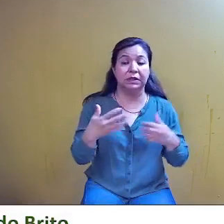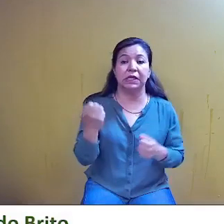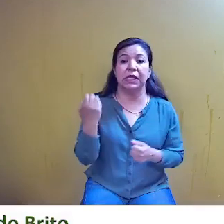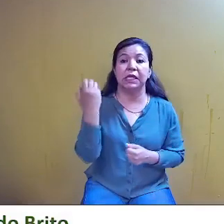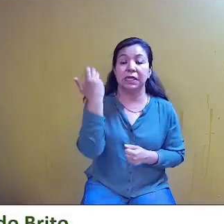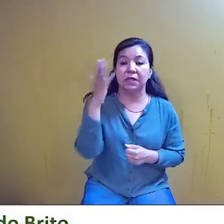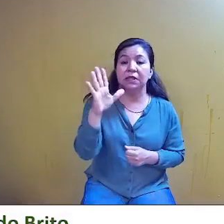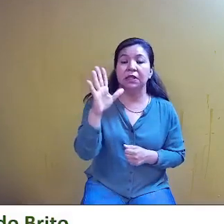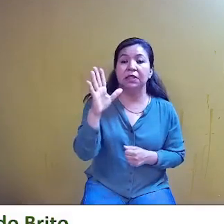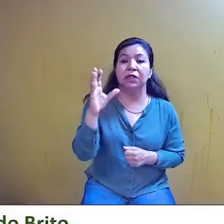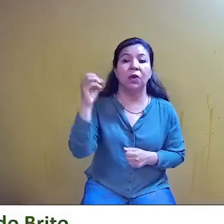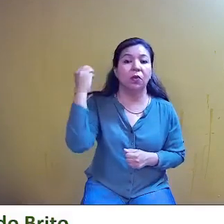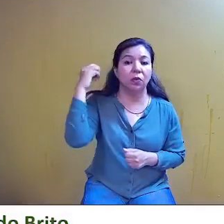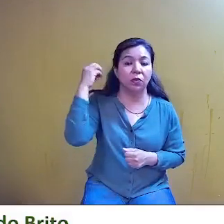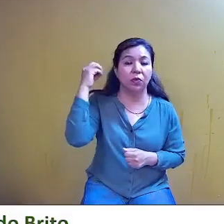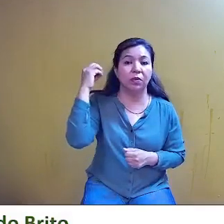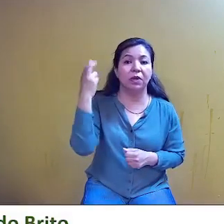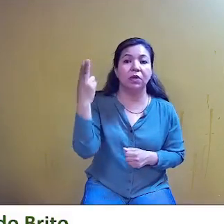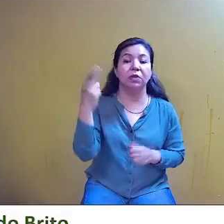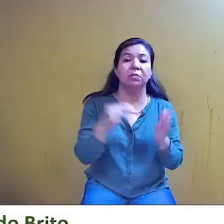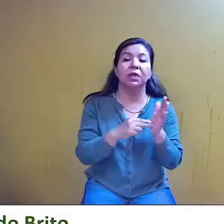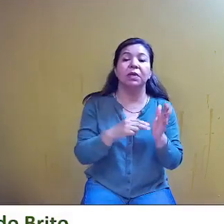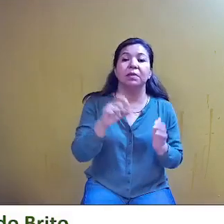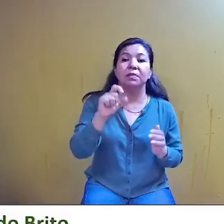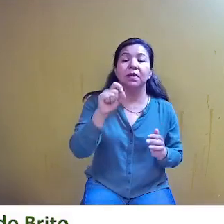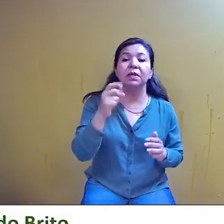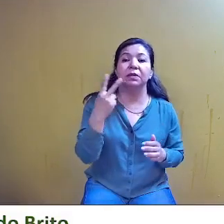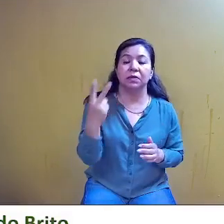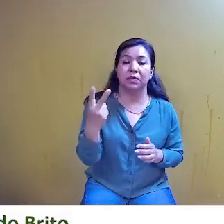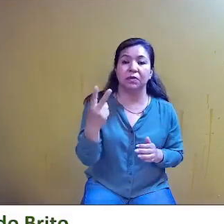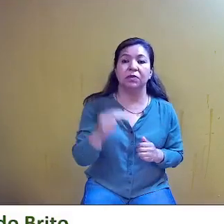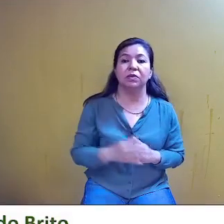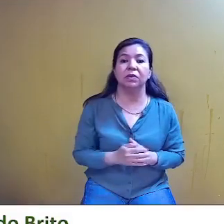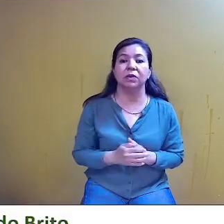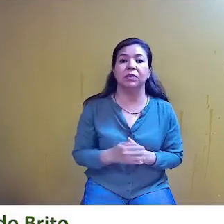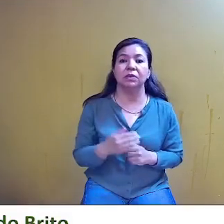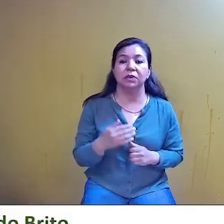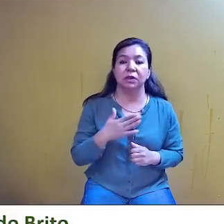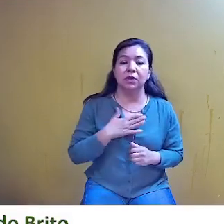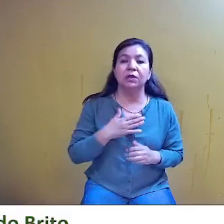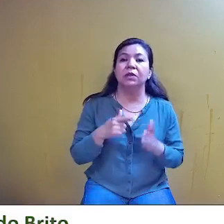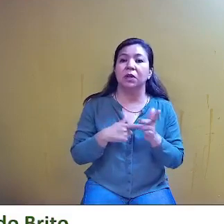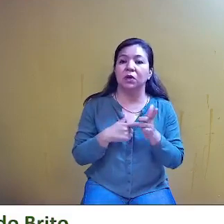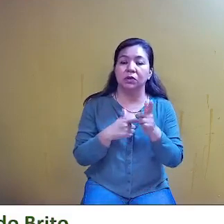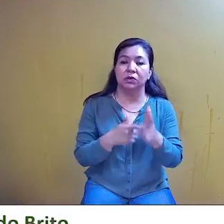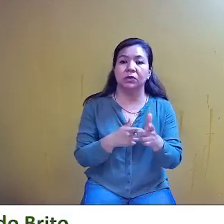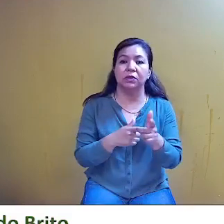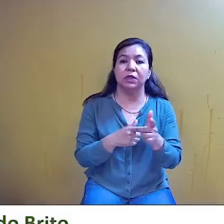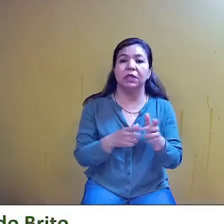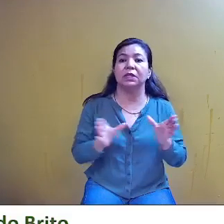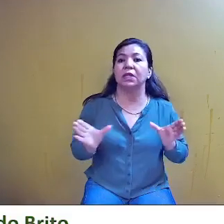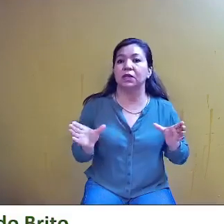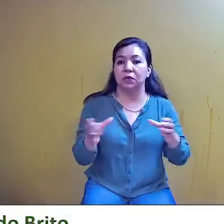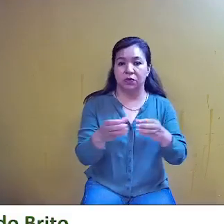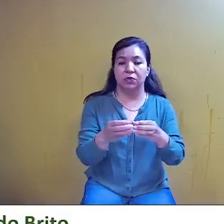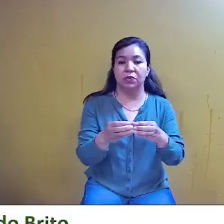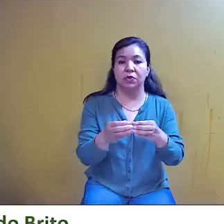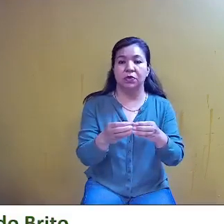del 2022, tendré la distinción de conducir esta sesión de resolución.